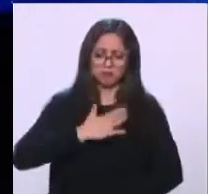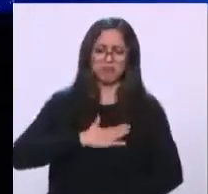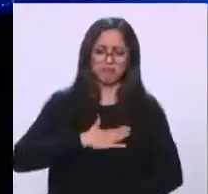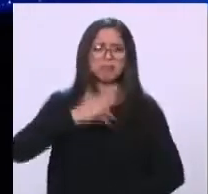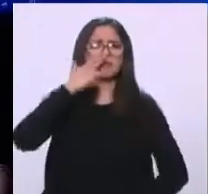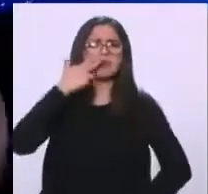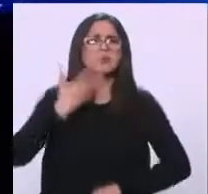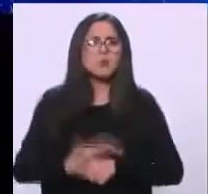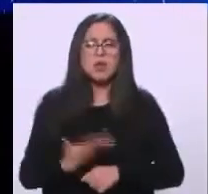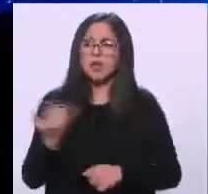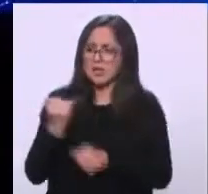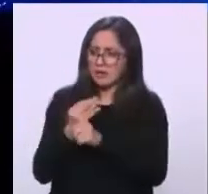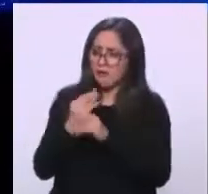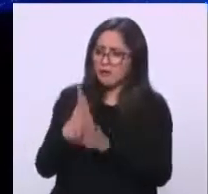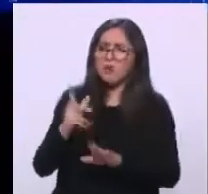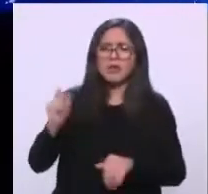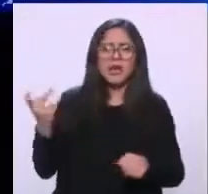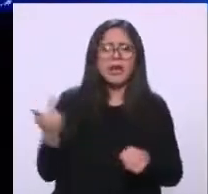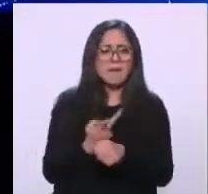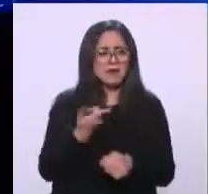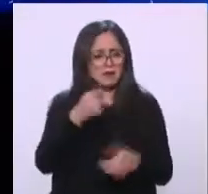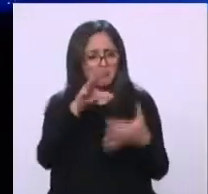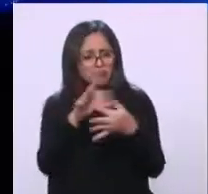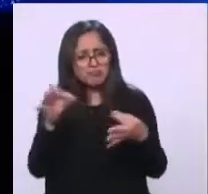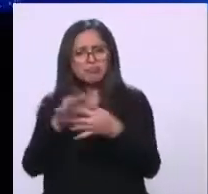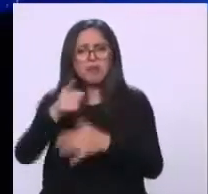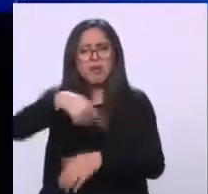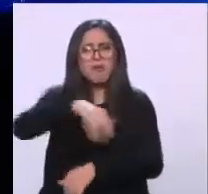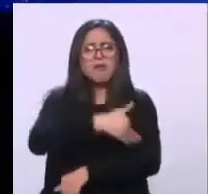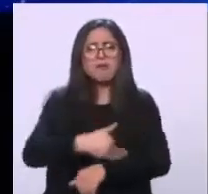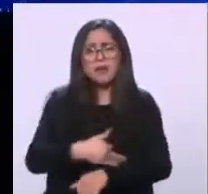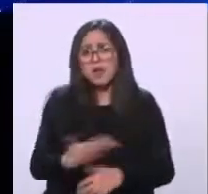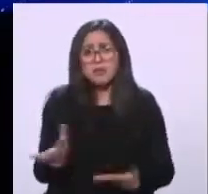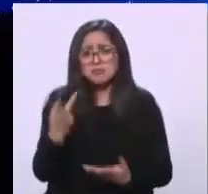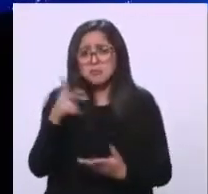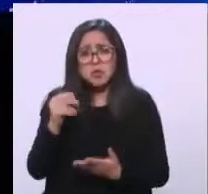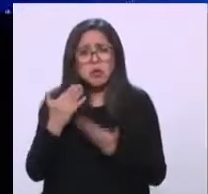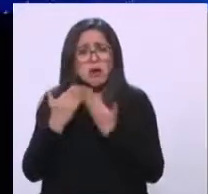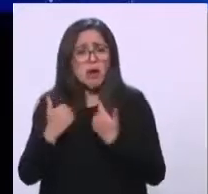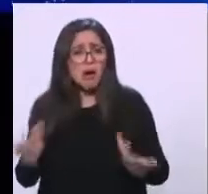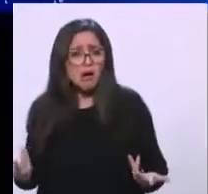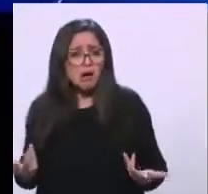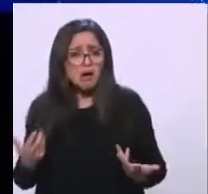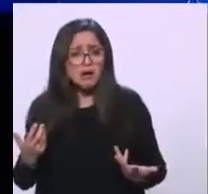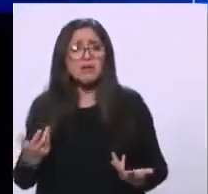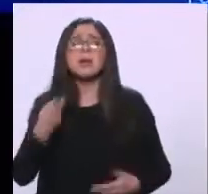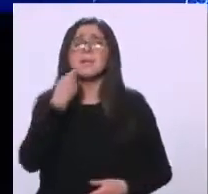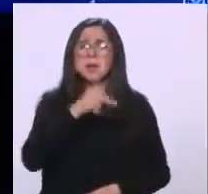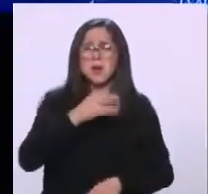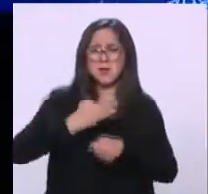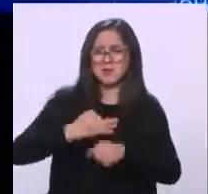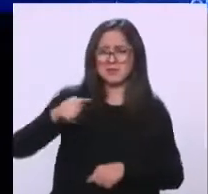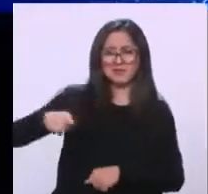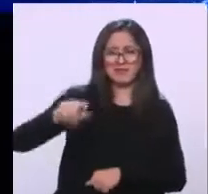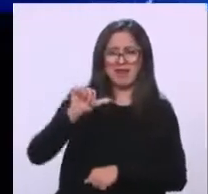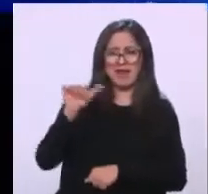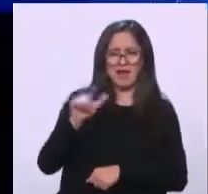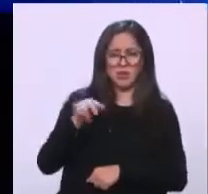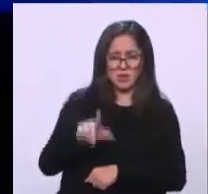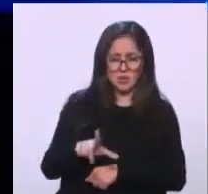Y rindiendo cuentas sobre estos casos. Pero además yo creo que hay una cosa que tiene que ver con lo que decías tú, Azul, hace